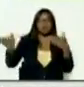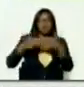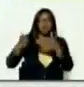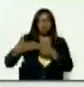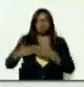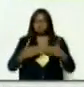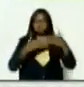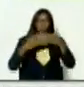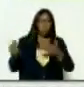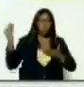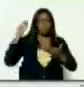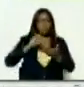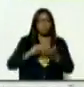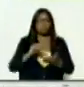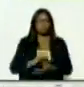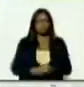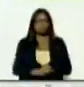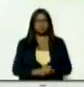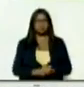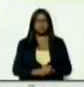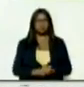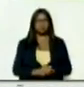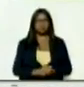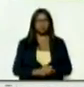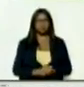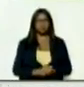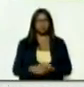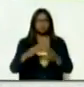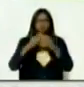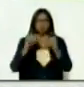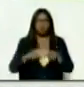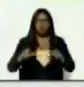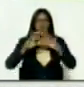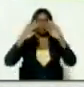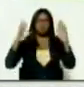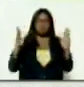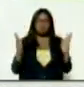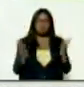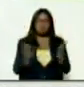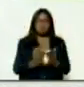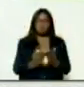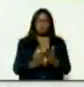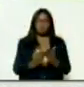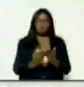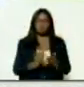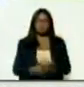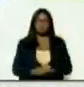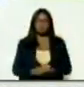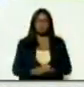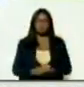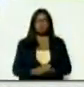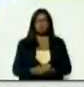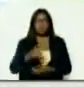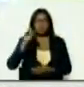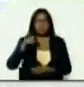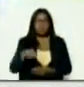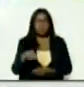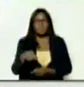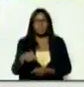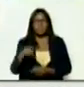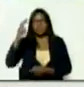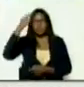nuevamente en todos los lugares del mundo incluyendo nuestra hermana